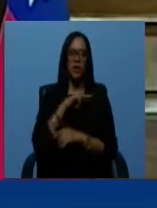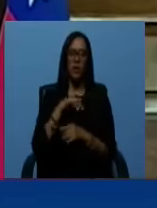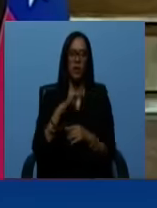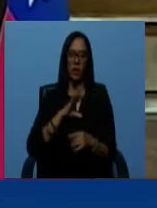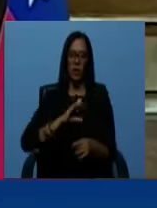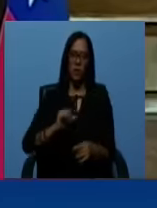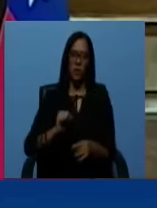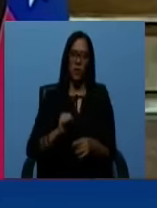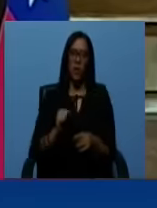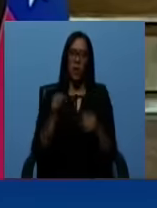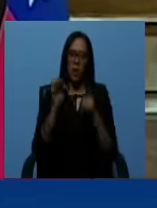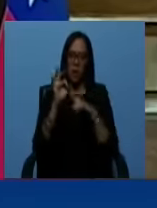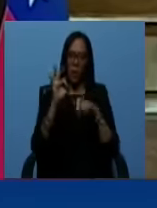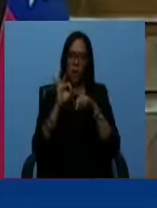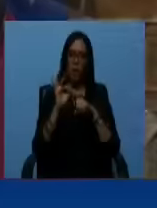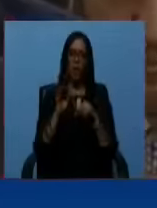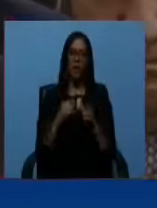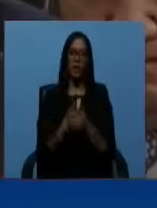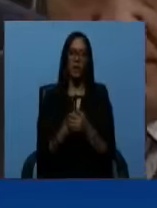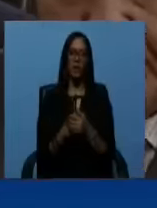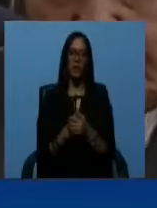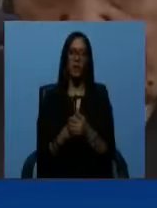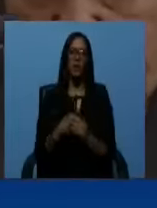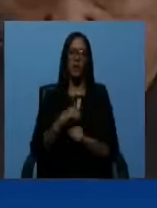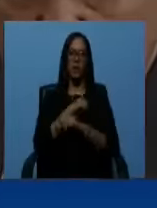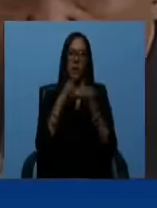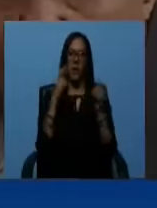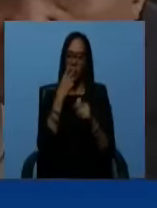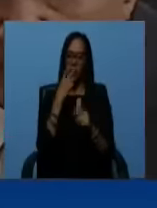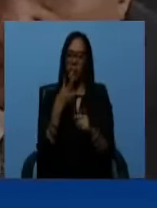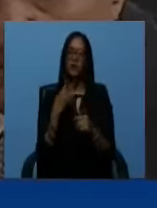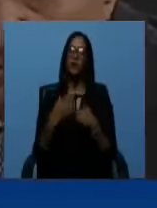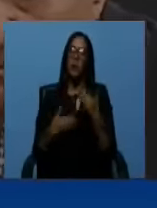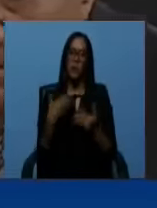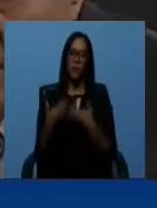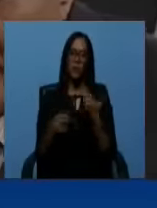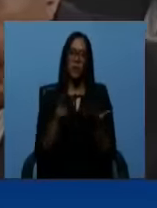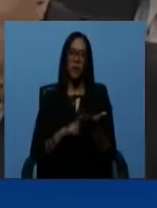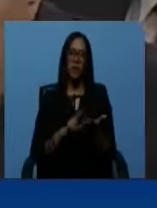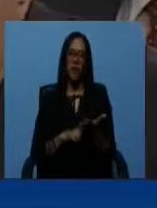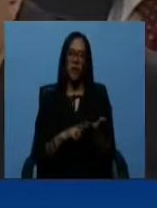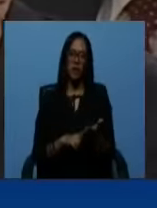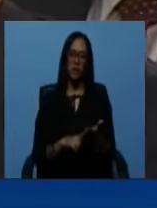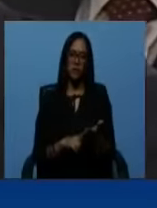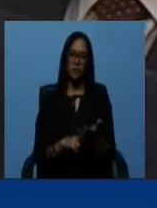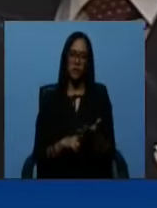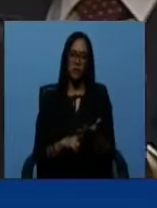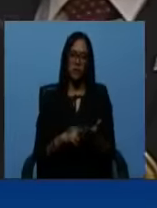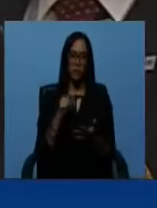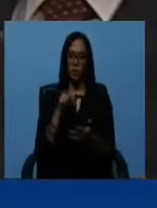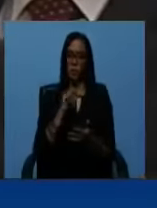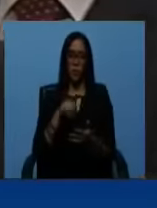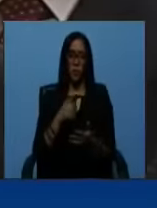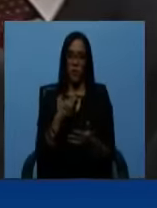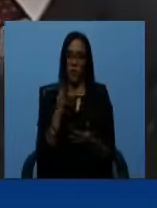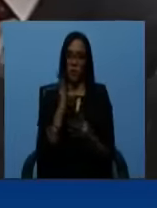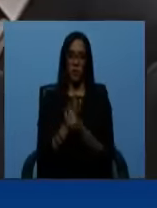soberanía monetaria. Claro, porque fíjense, son procesos reales. Tú no lo puedes hacer por